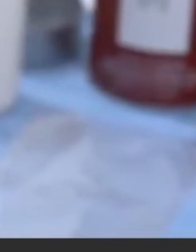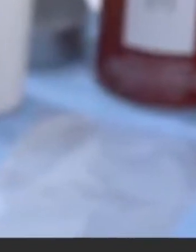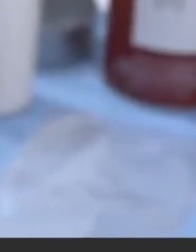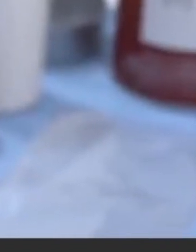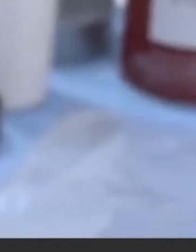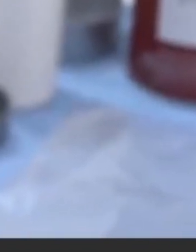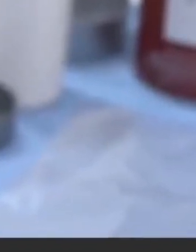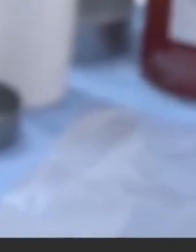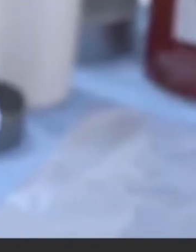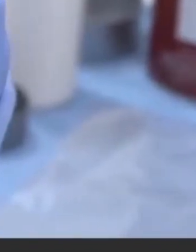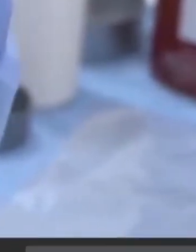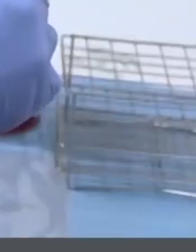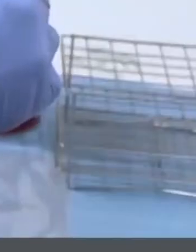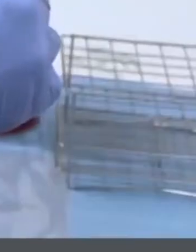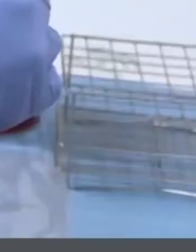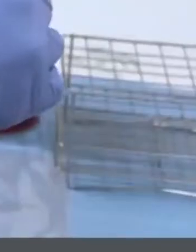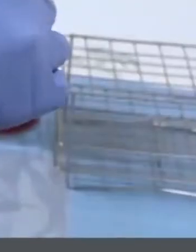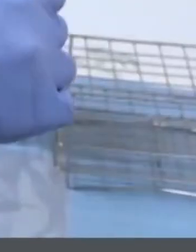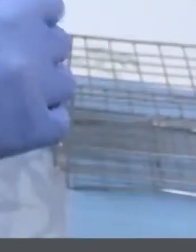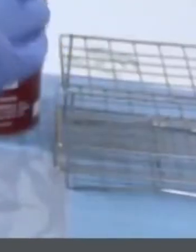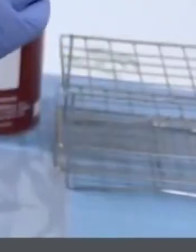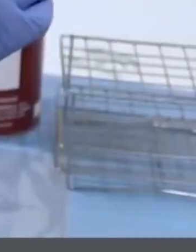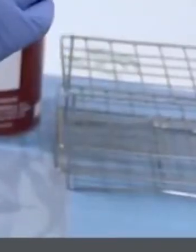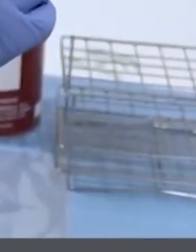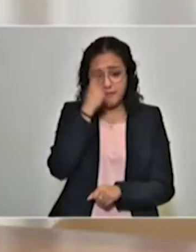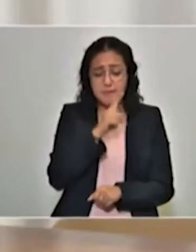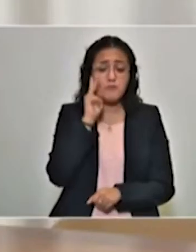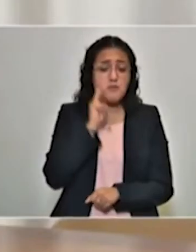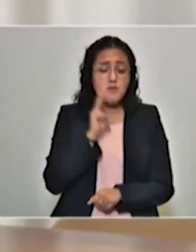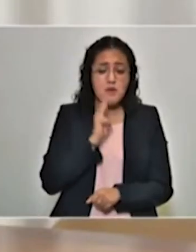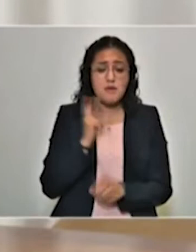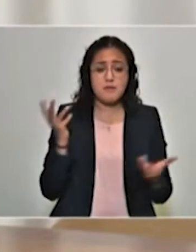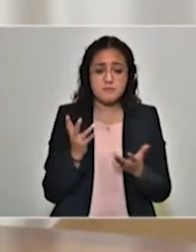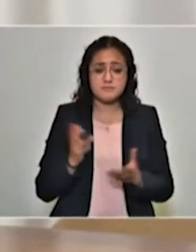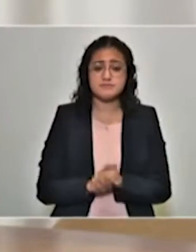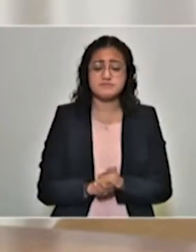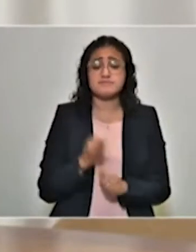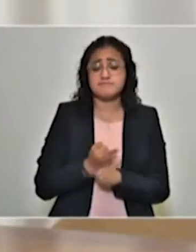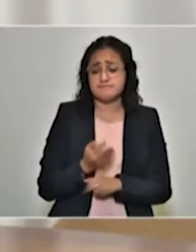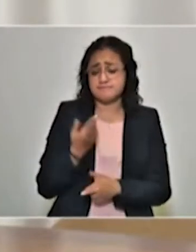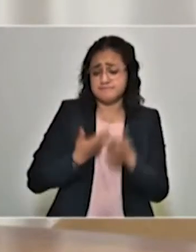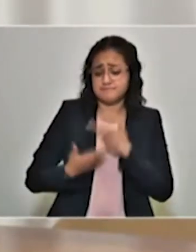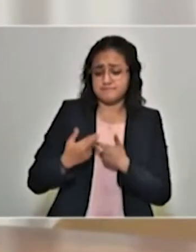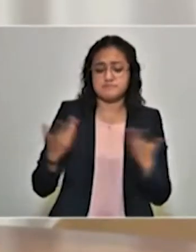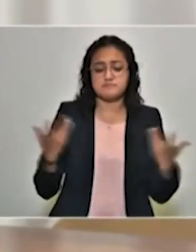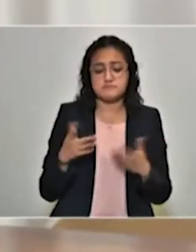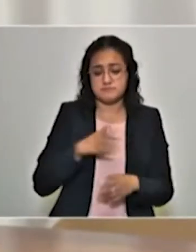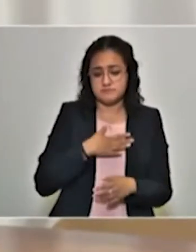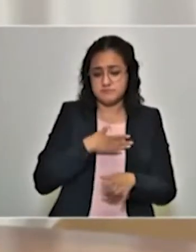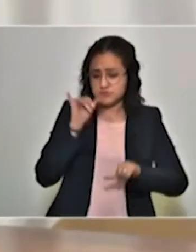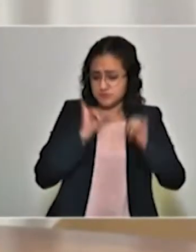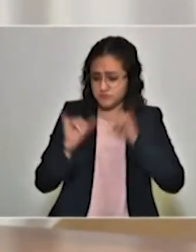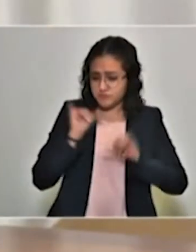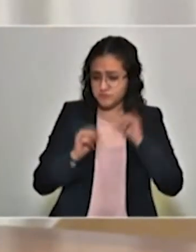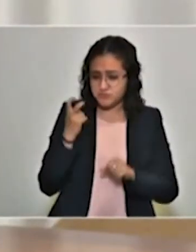Actuar con seriedad, responsabilidad social y colaboración es fundamental. Que nos los traigan a los laboratorios